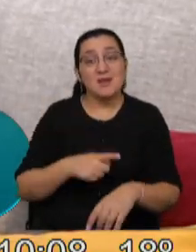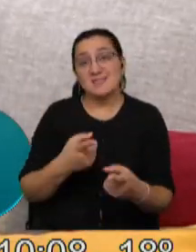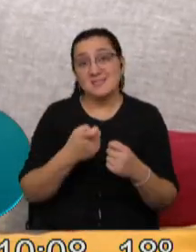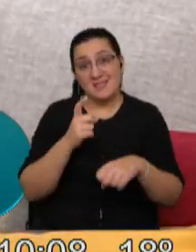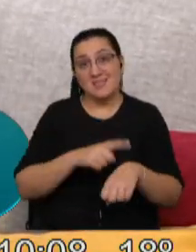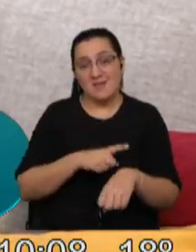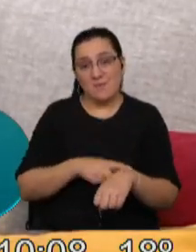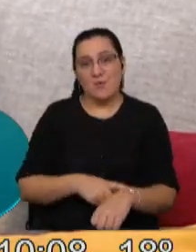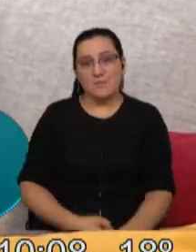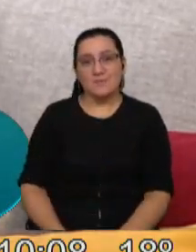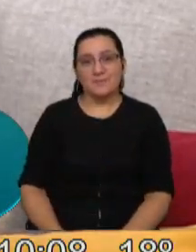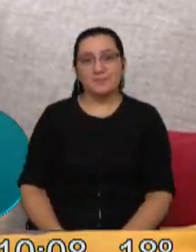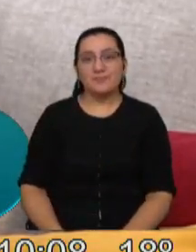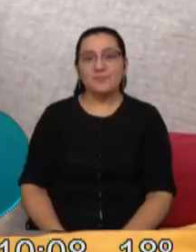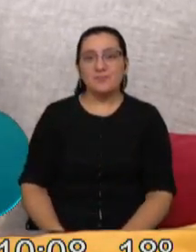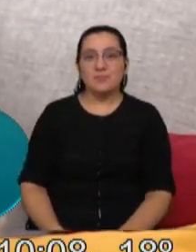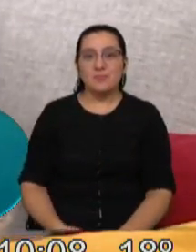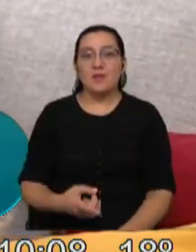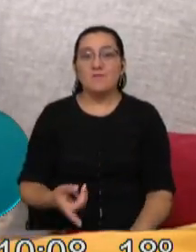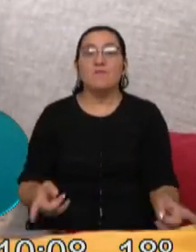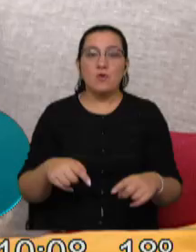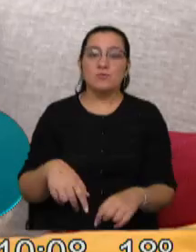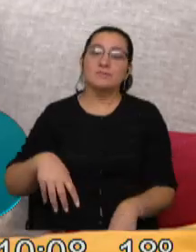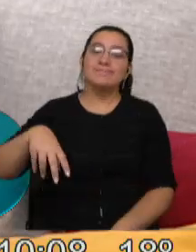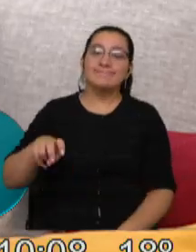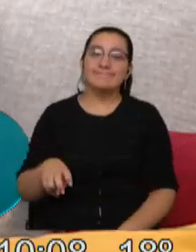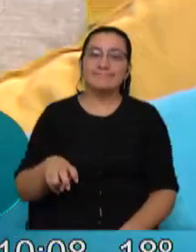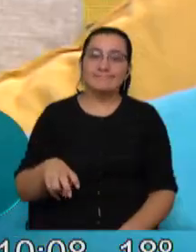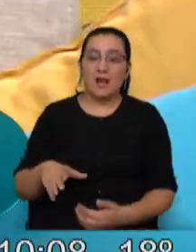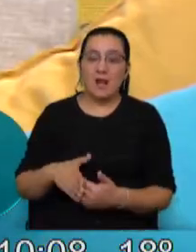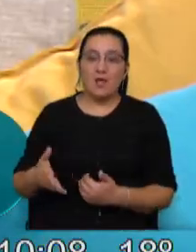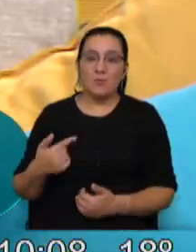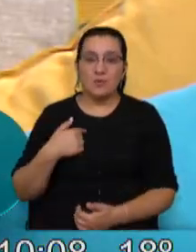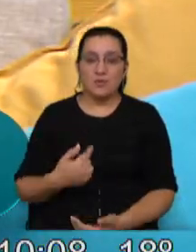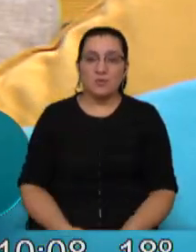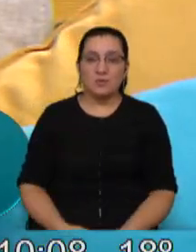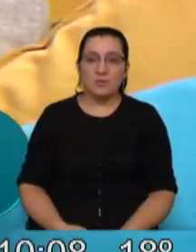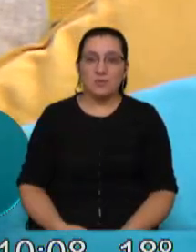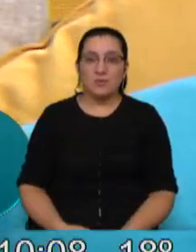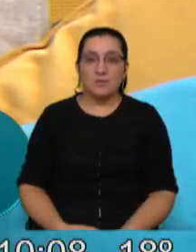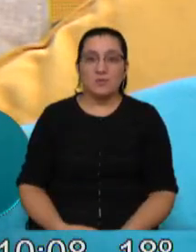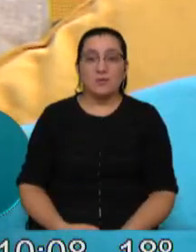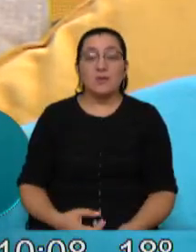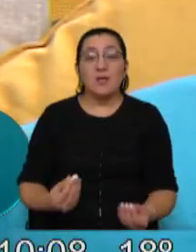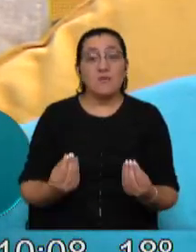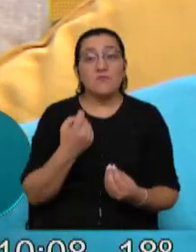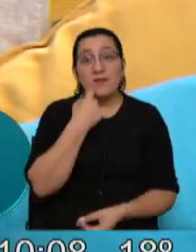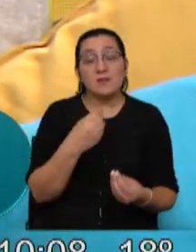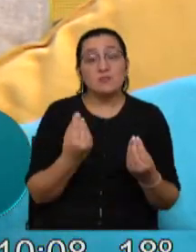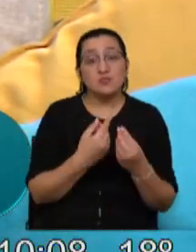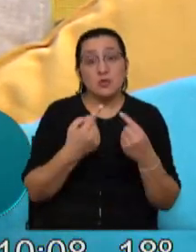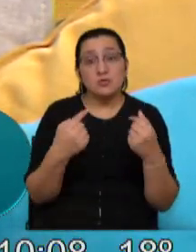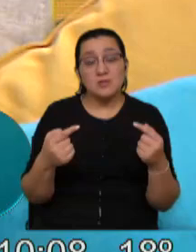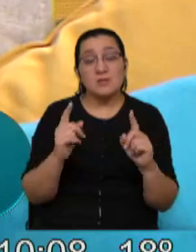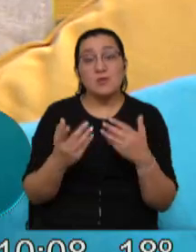A veces no lo hace, pero si no lo hace, vuelvo y te... Y lo siento. Vamos a tener que tener otra columna de eso. Porque quedaron muchas cosas y tenemos que abordar también